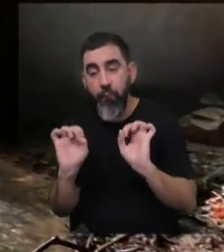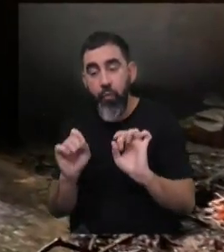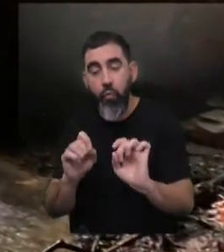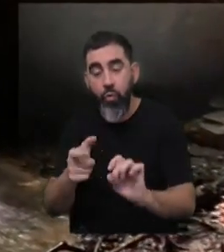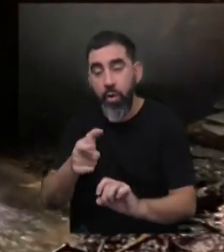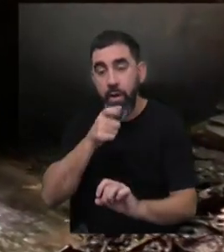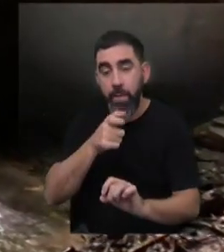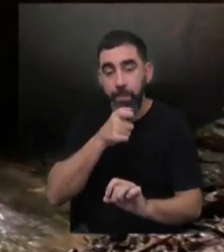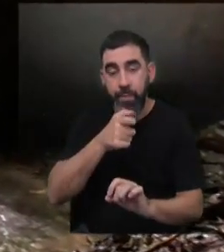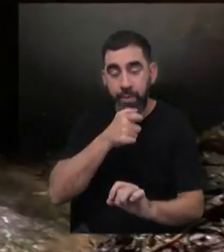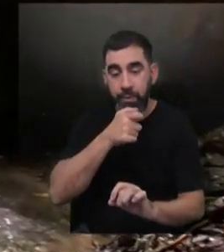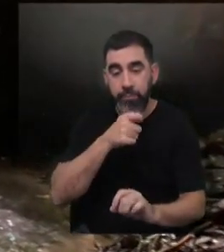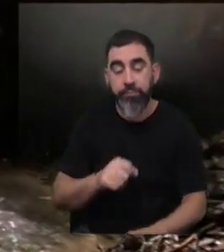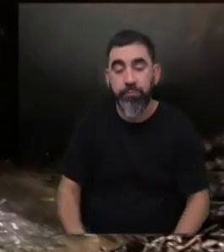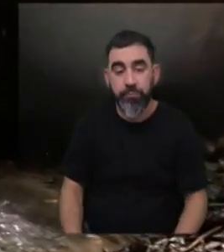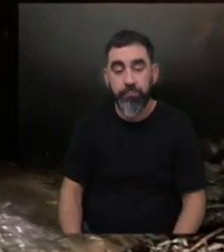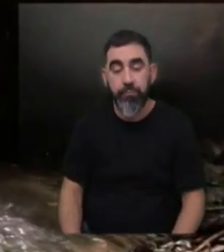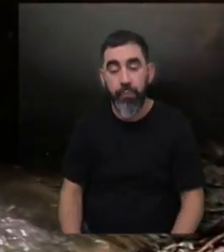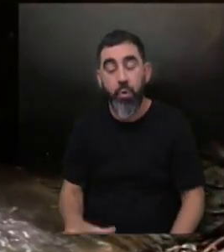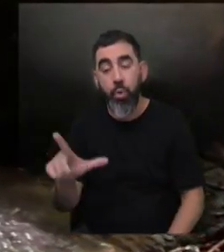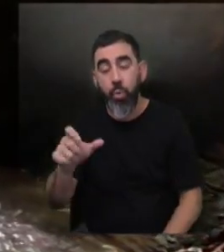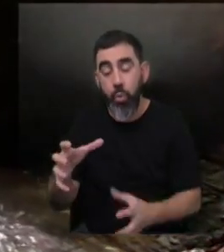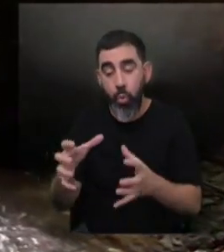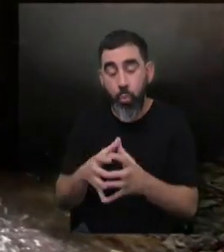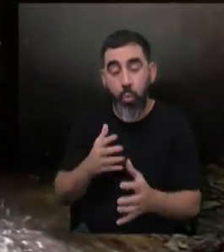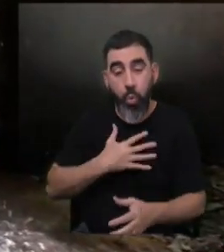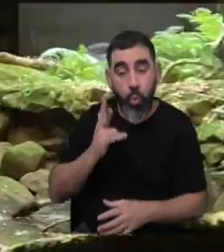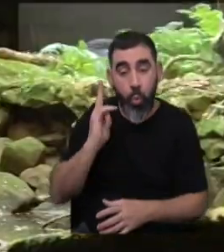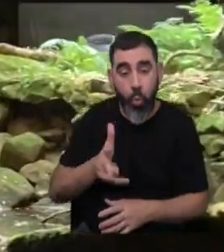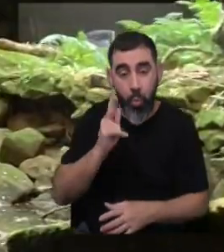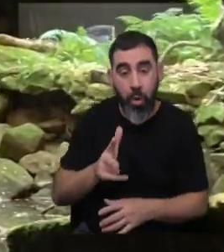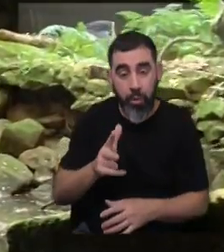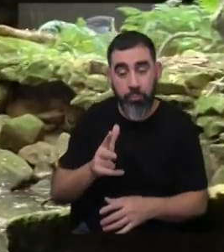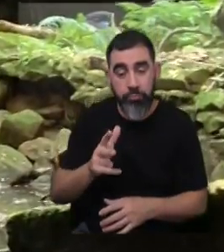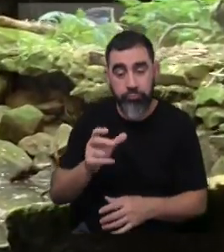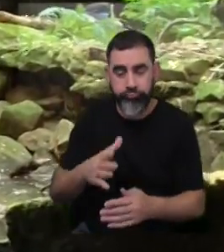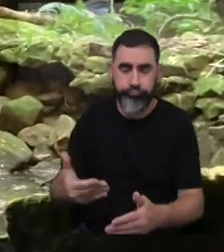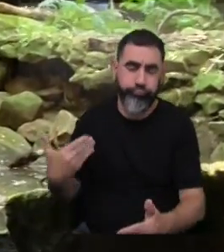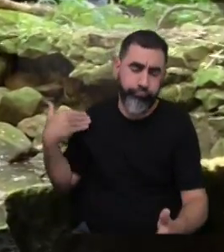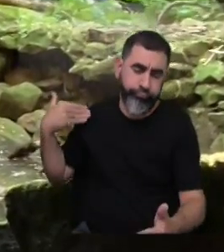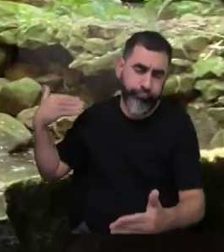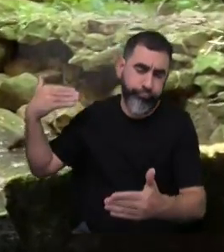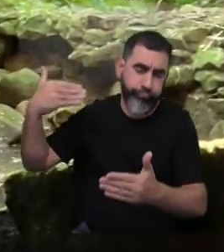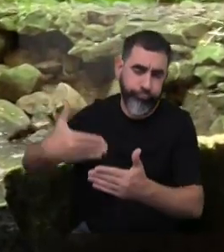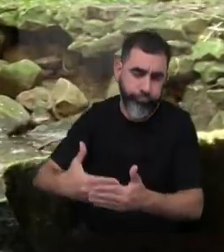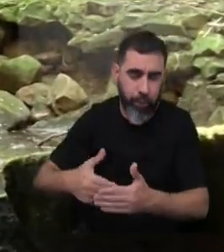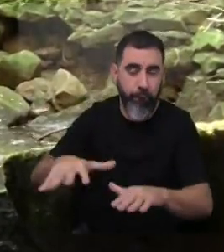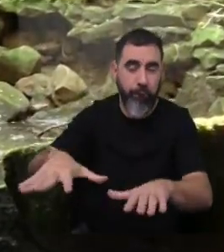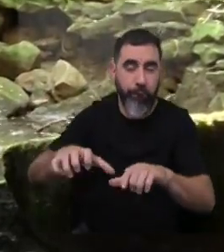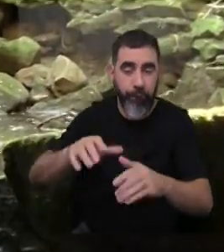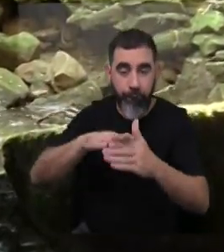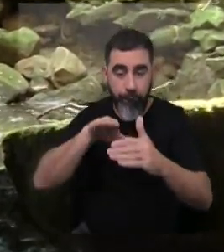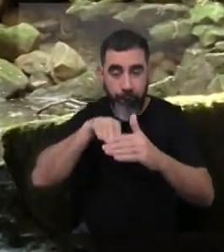roca, donde obviamente los grupos humanos a lo largo de la prehistoria los estuvieron